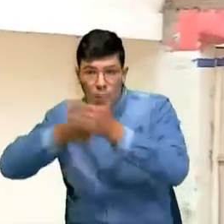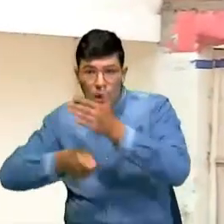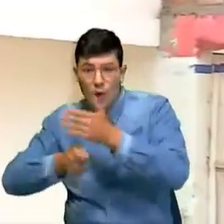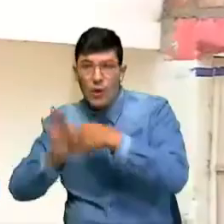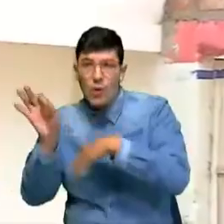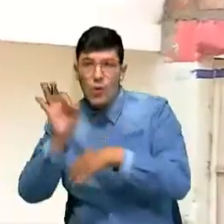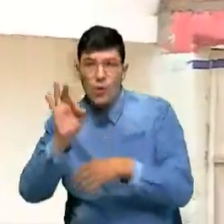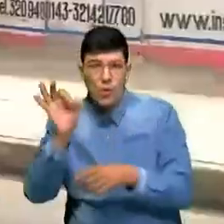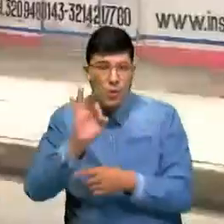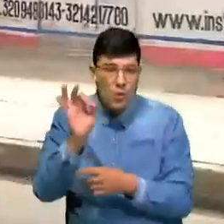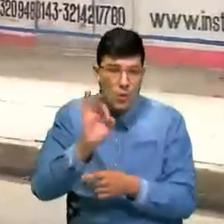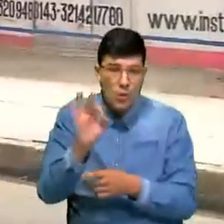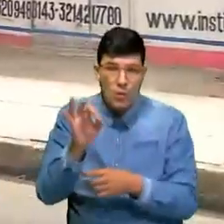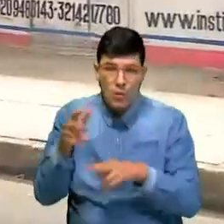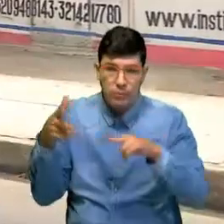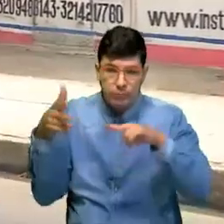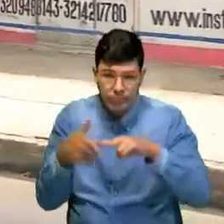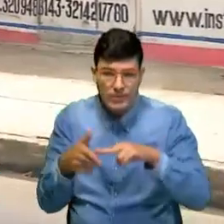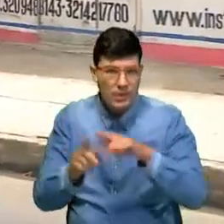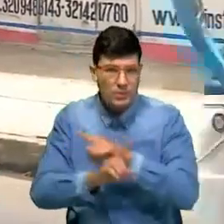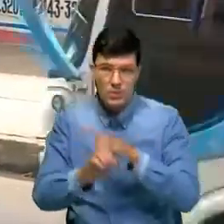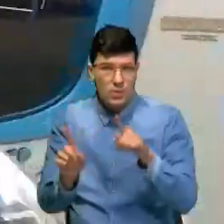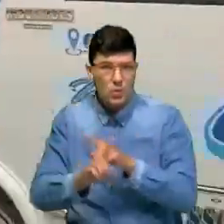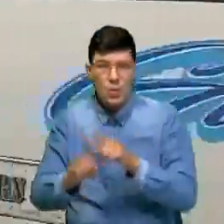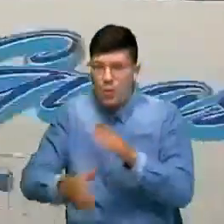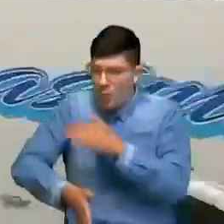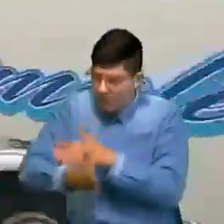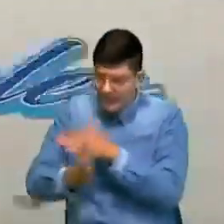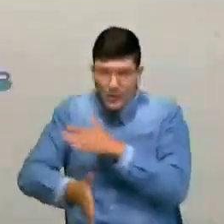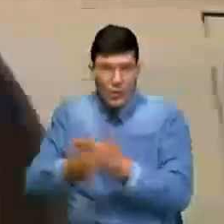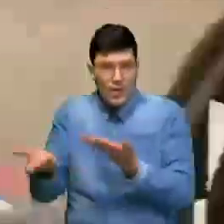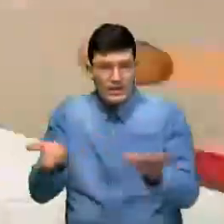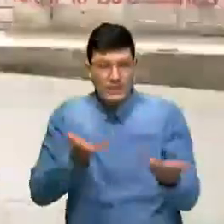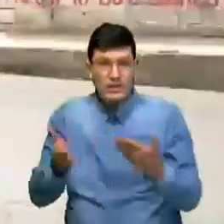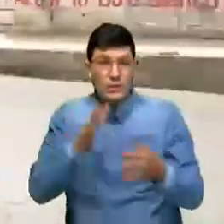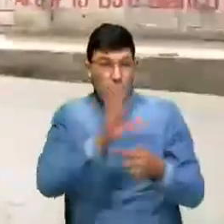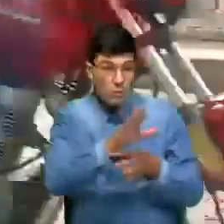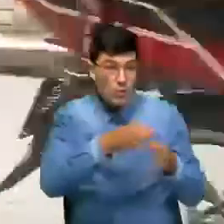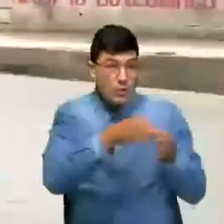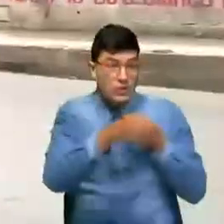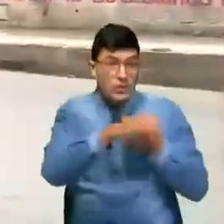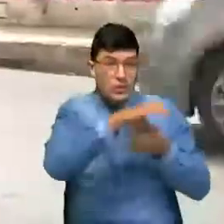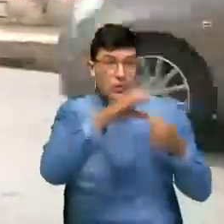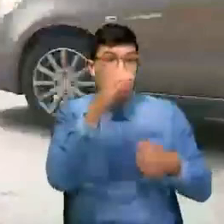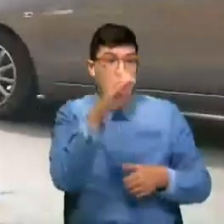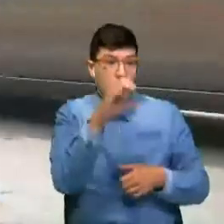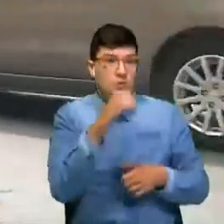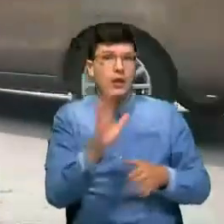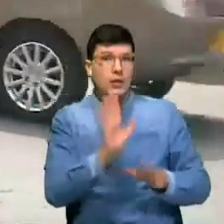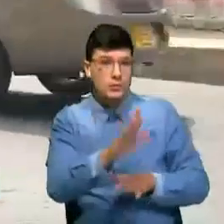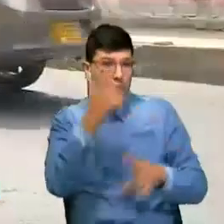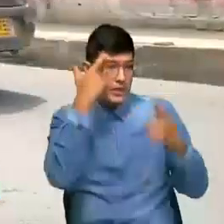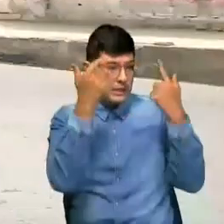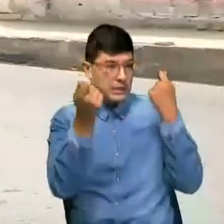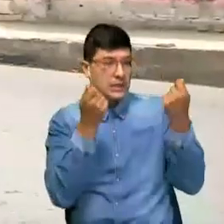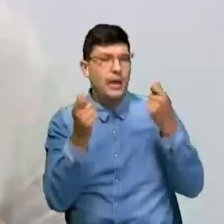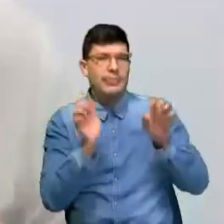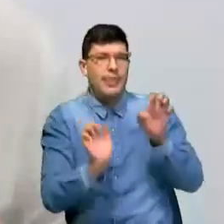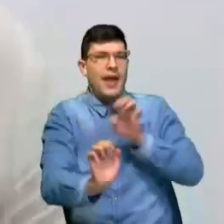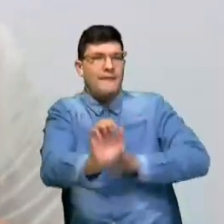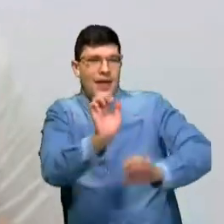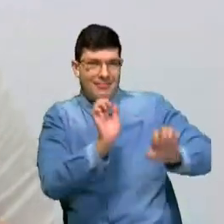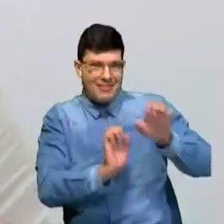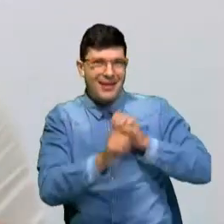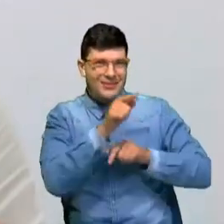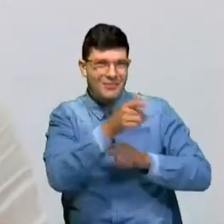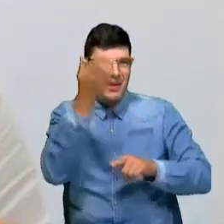estilo se ha suspendido porque el municipio de San José de Cúcuta tiene unas estrategias defensivas contra esta